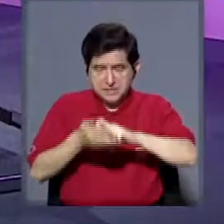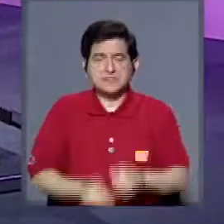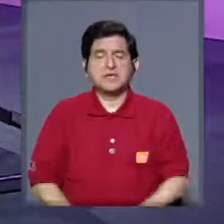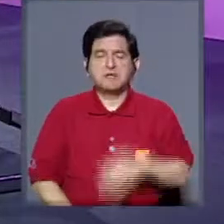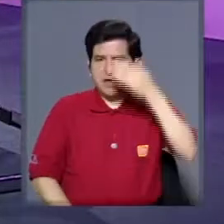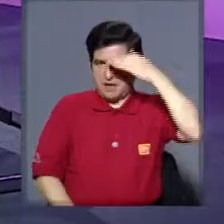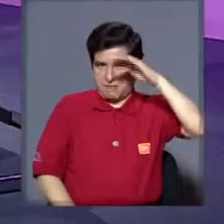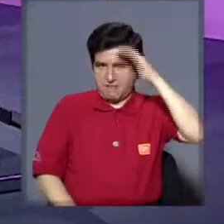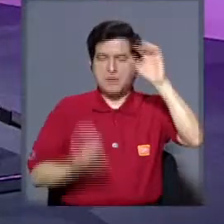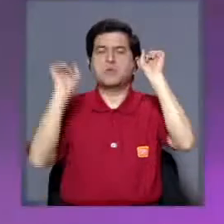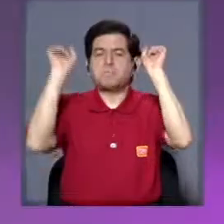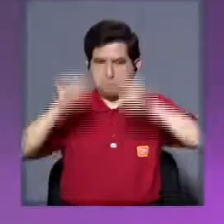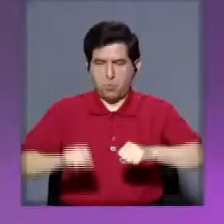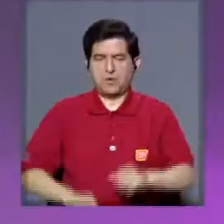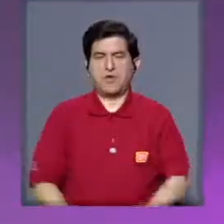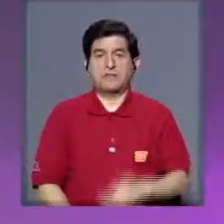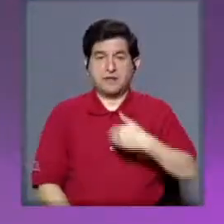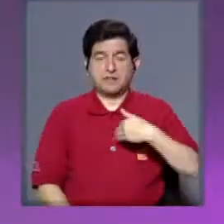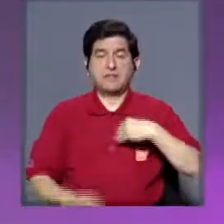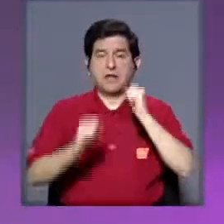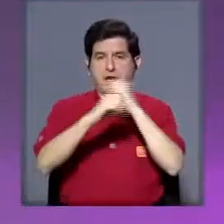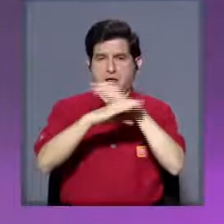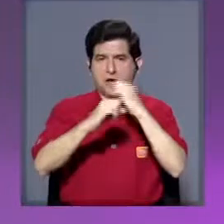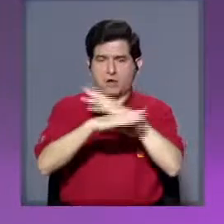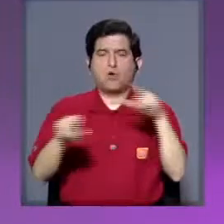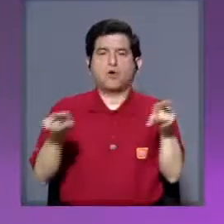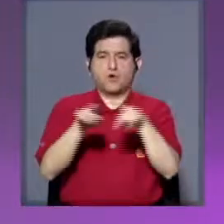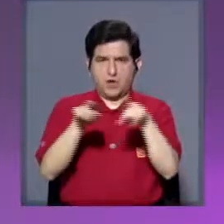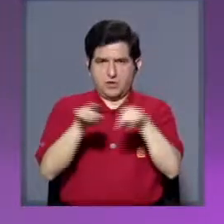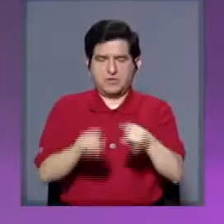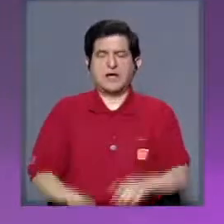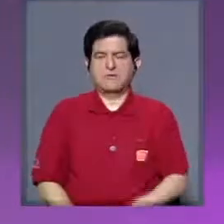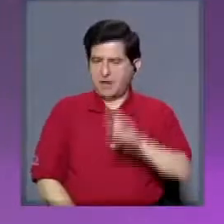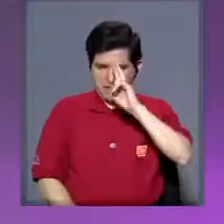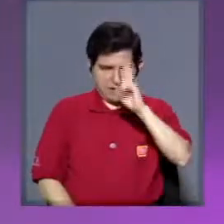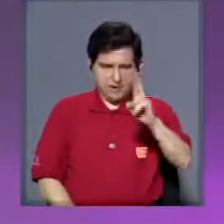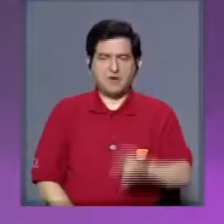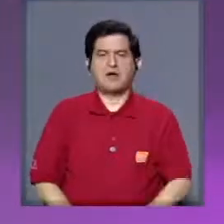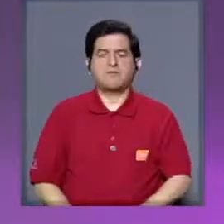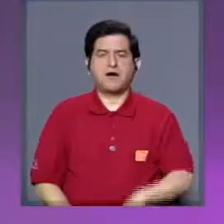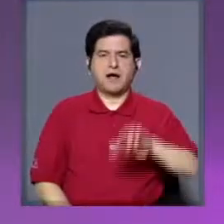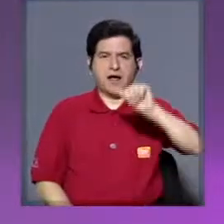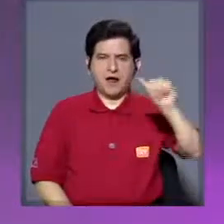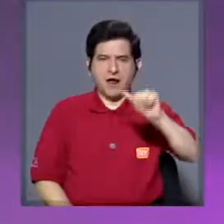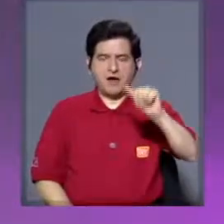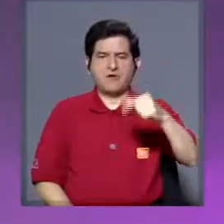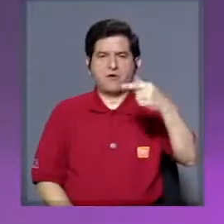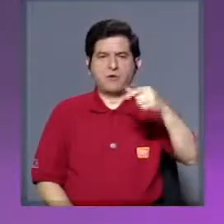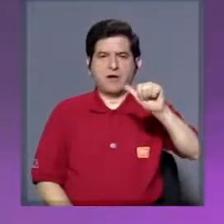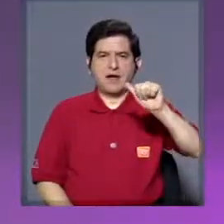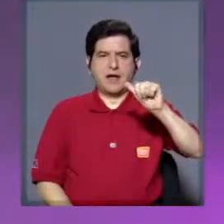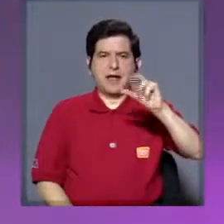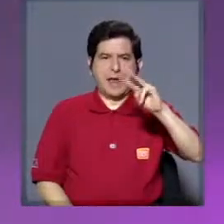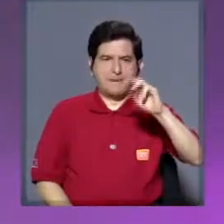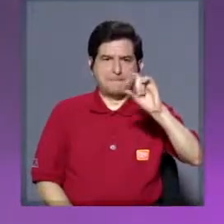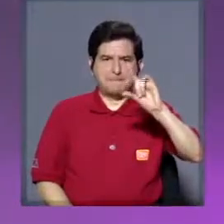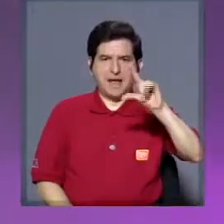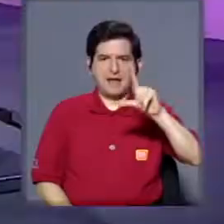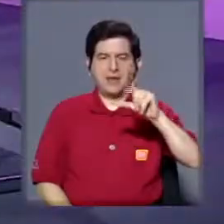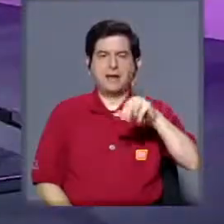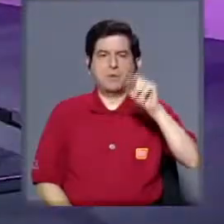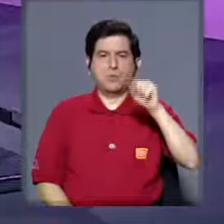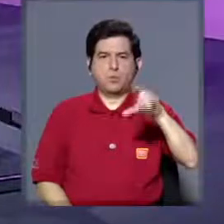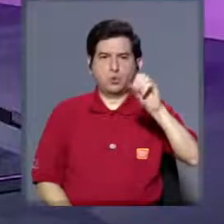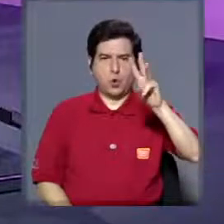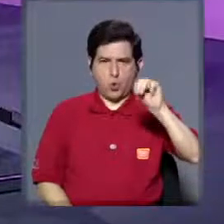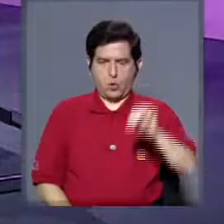de facebook también tenemos nuestro correo electrónico y reverencias gmail.com larissa que es